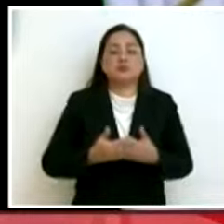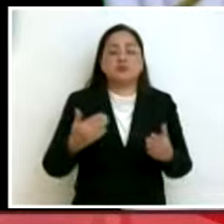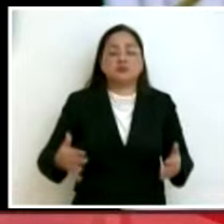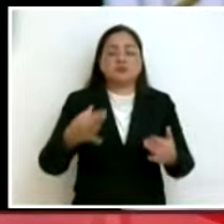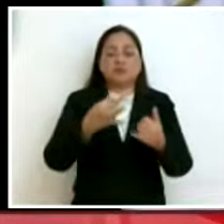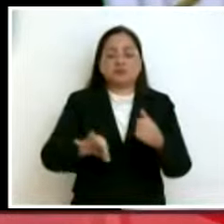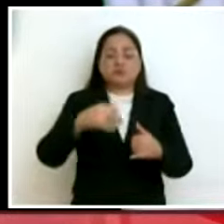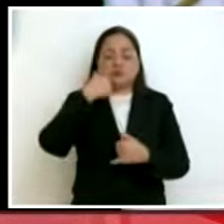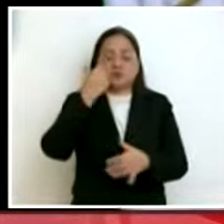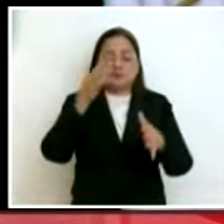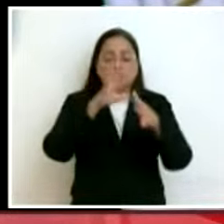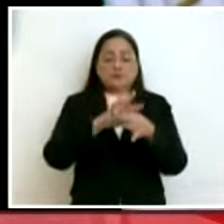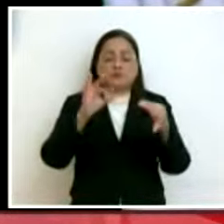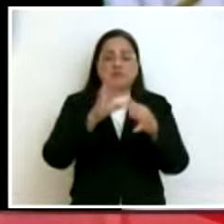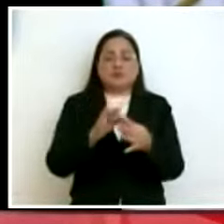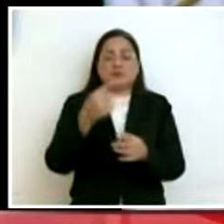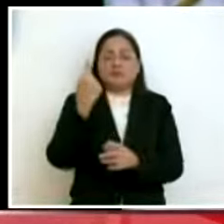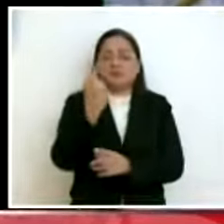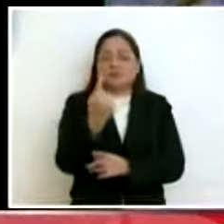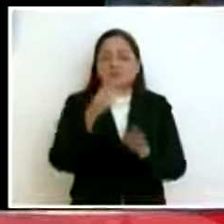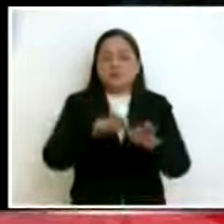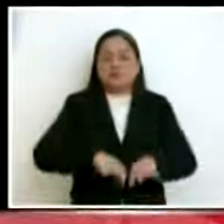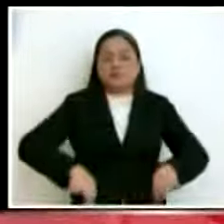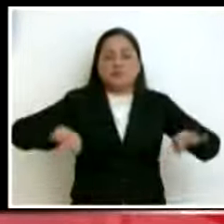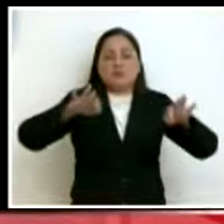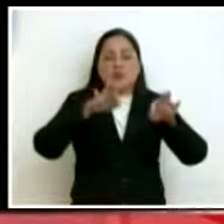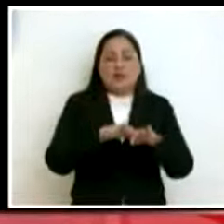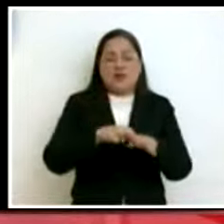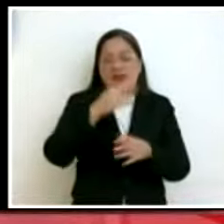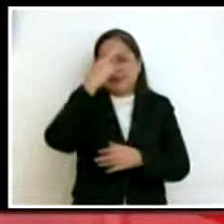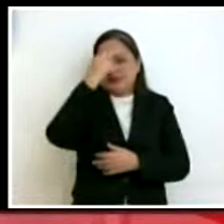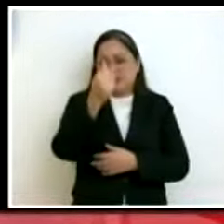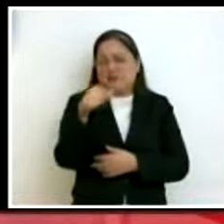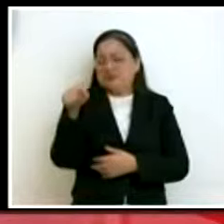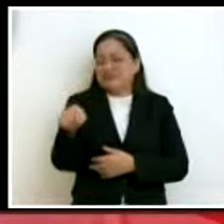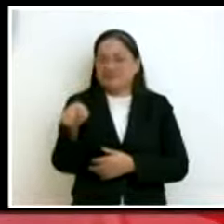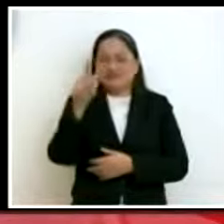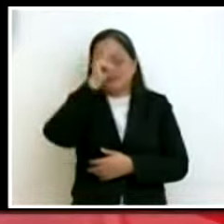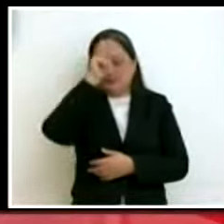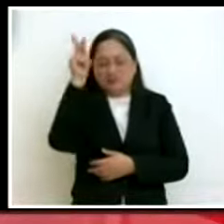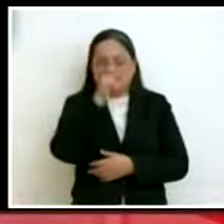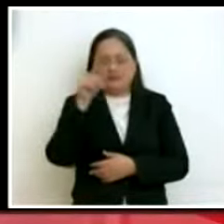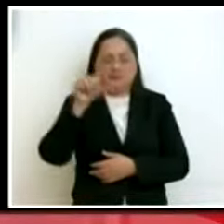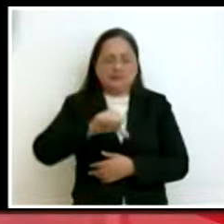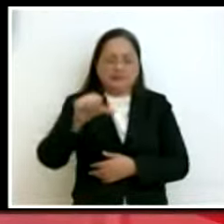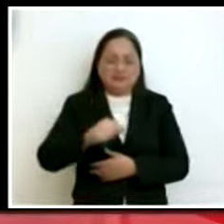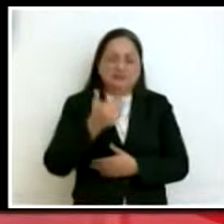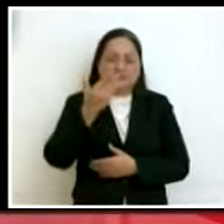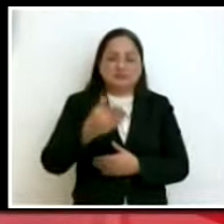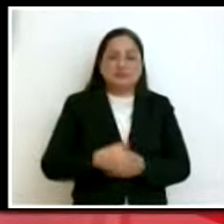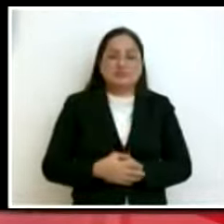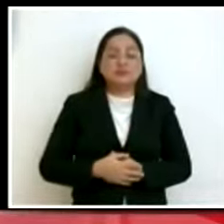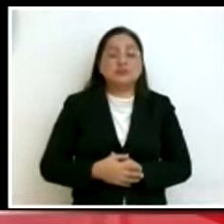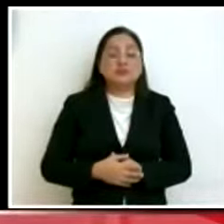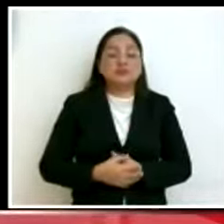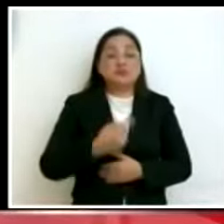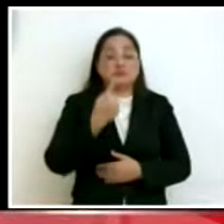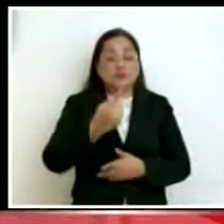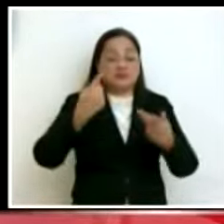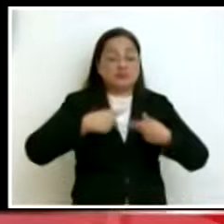presidente solo referirme a uno de los más débiles argumentos que he escuchado hoy alguien